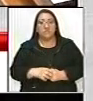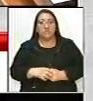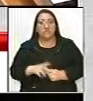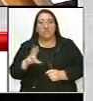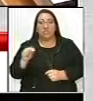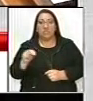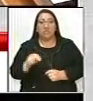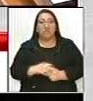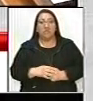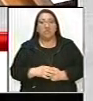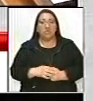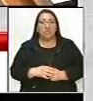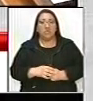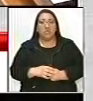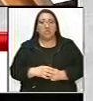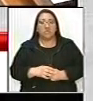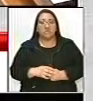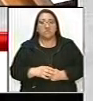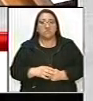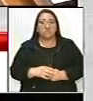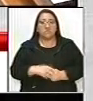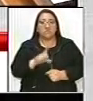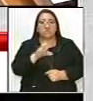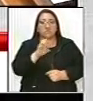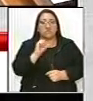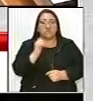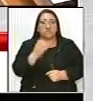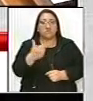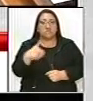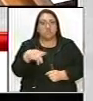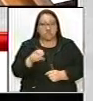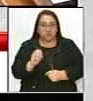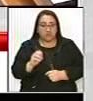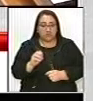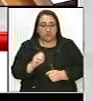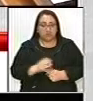no. Glaber Remy, no. Lescano Ansieta,